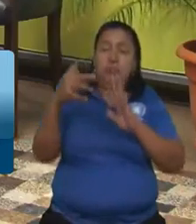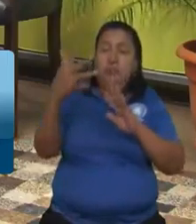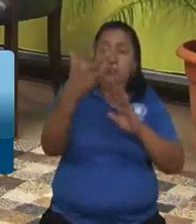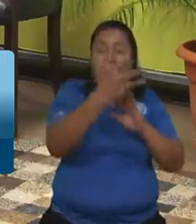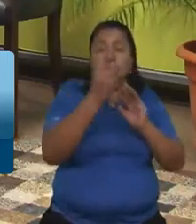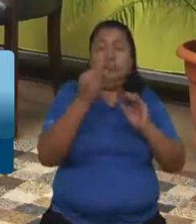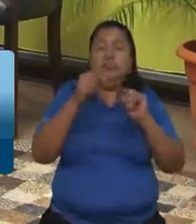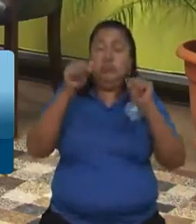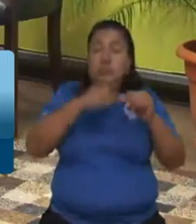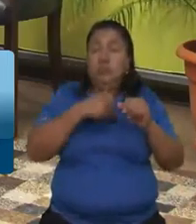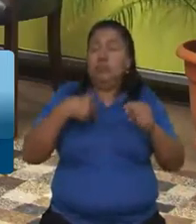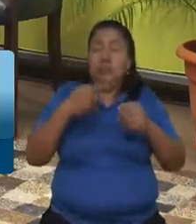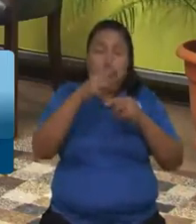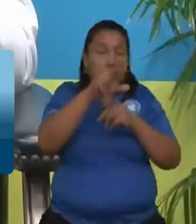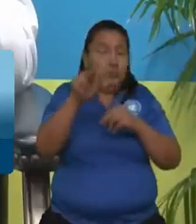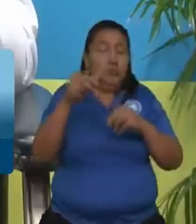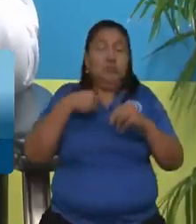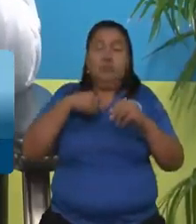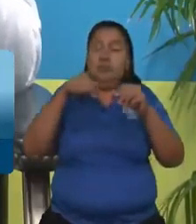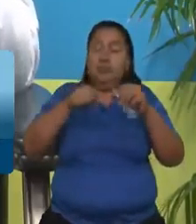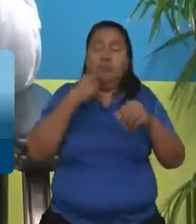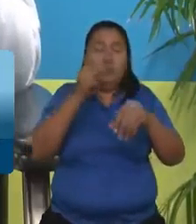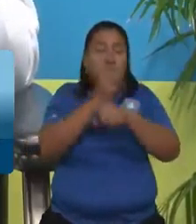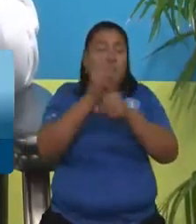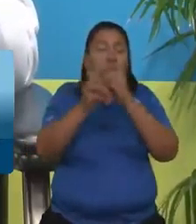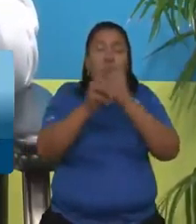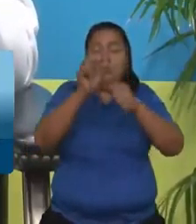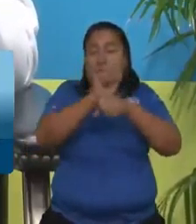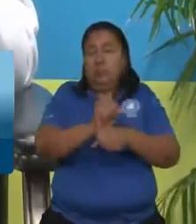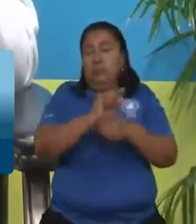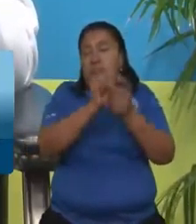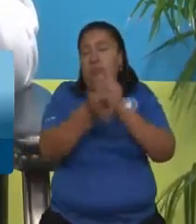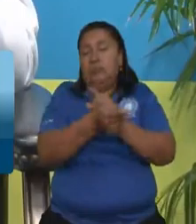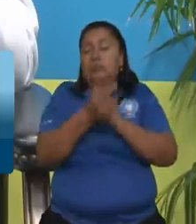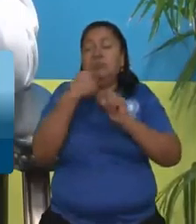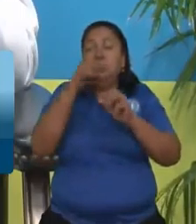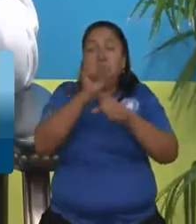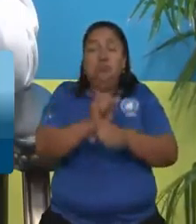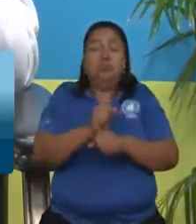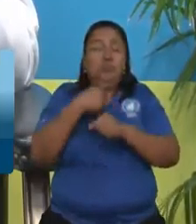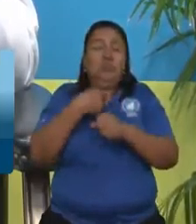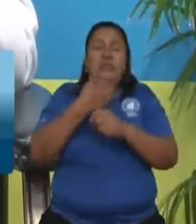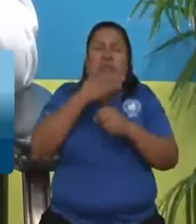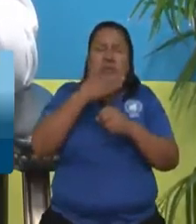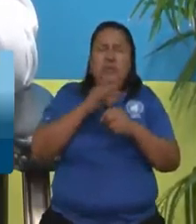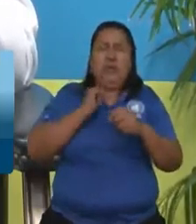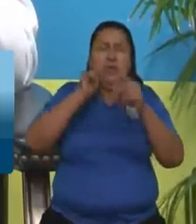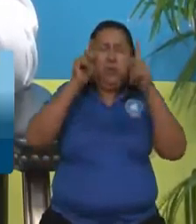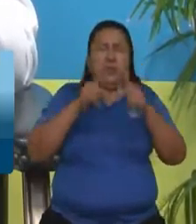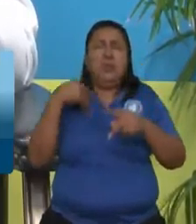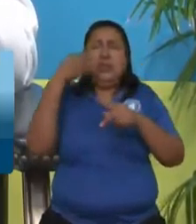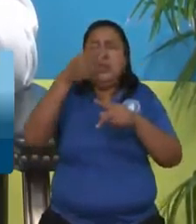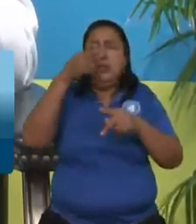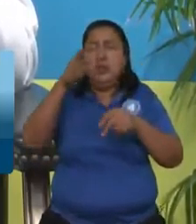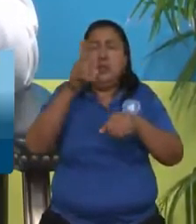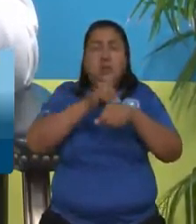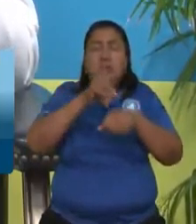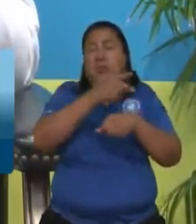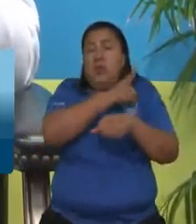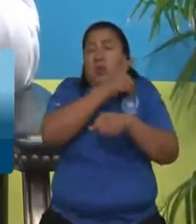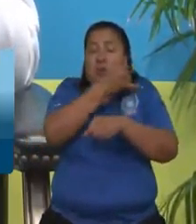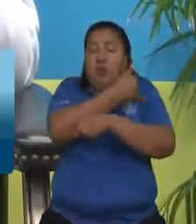con una cantidad de bacteria enorme, y meterlo al conducto auditivo externo, pues no podemos esperar nada bueno de ello. Entonces,